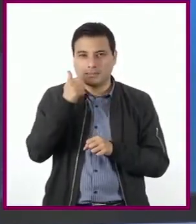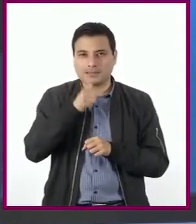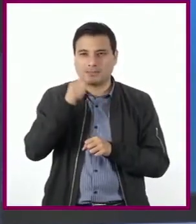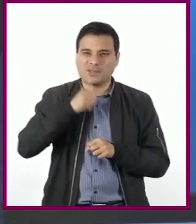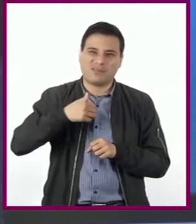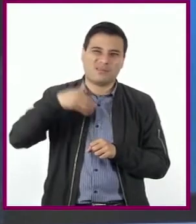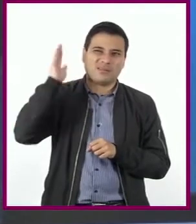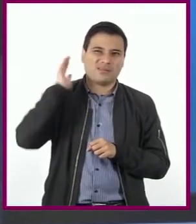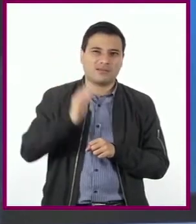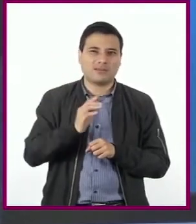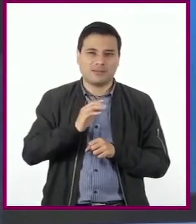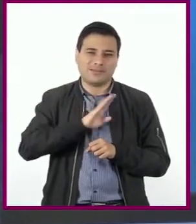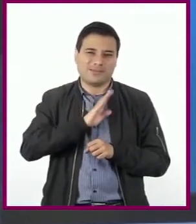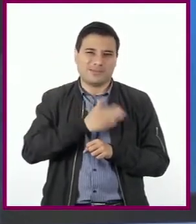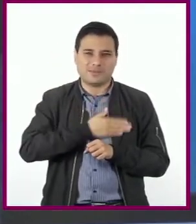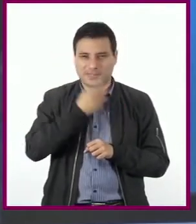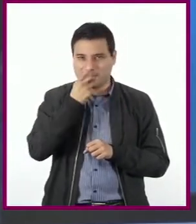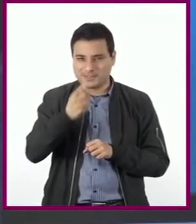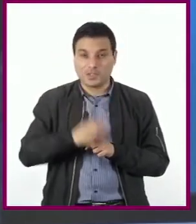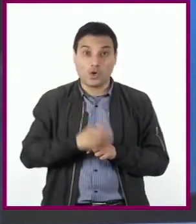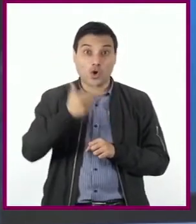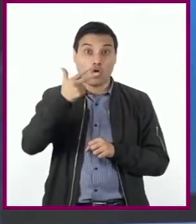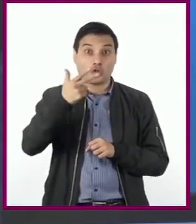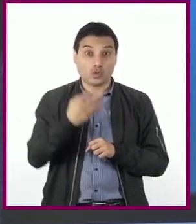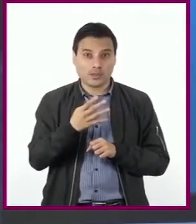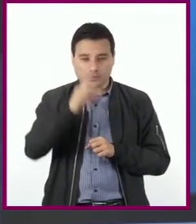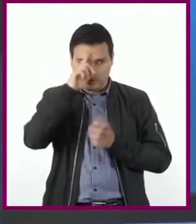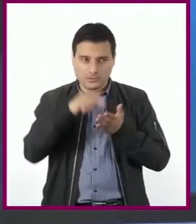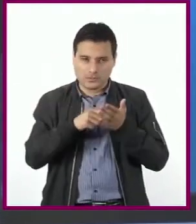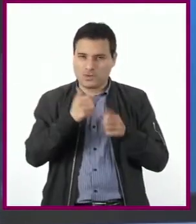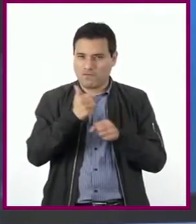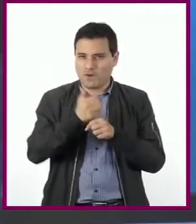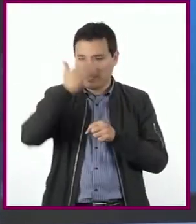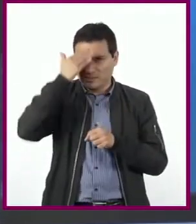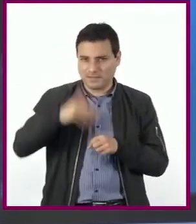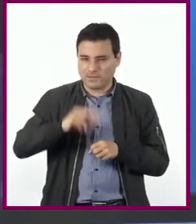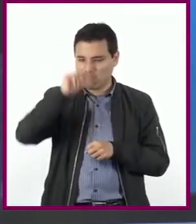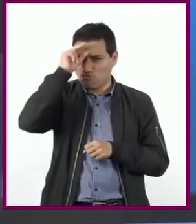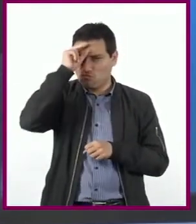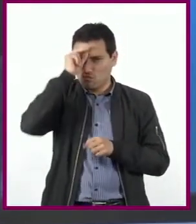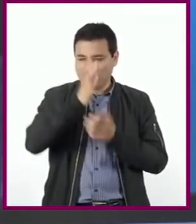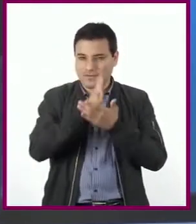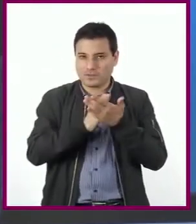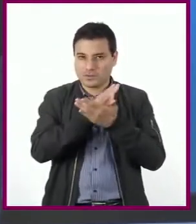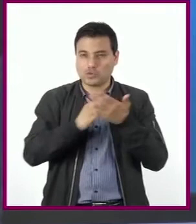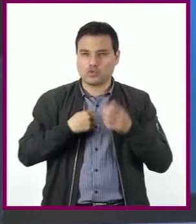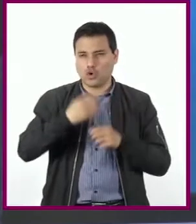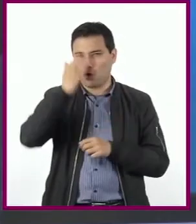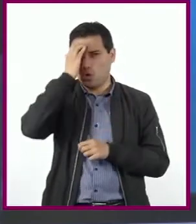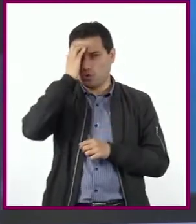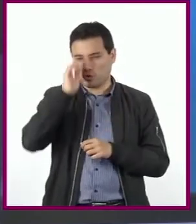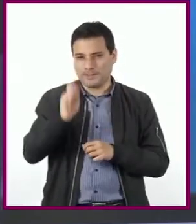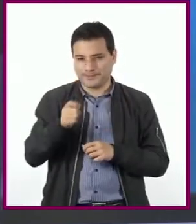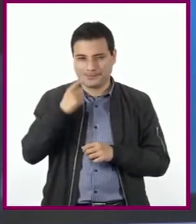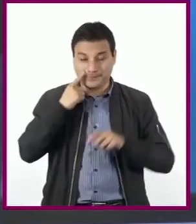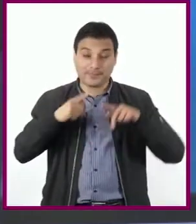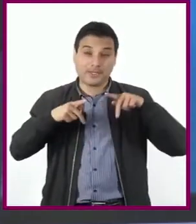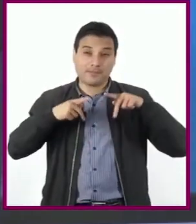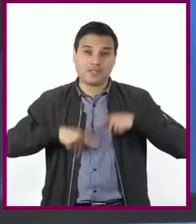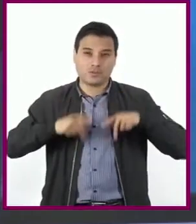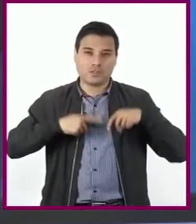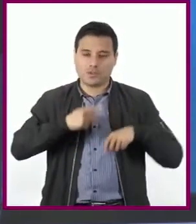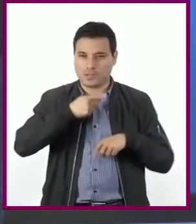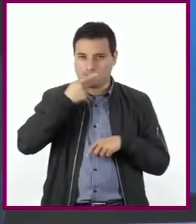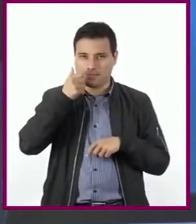mal. Tal vez ella sabía más de fracciones que yo. Yo conozco el origen. La expresión data de